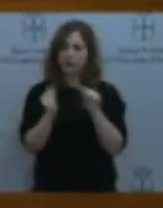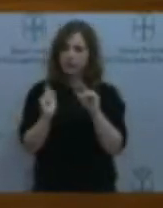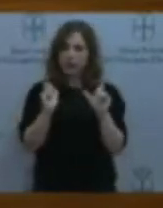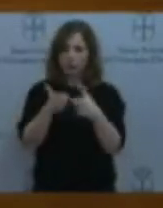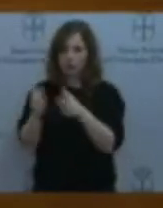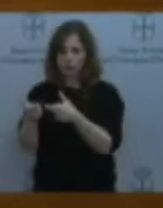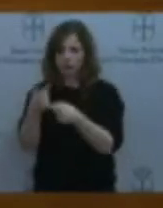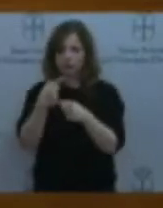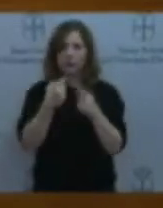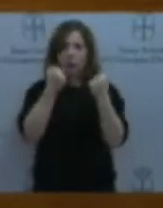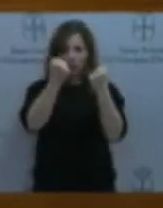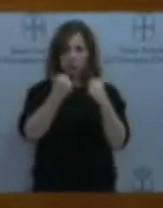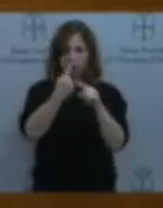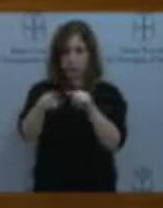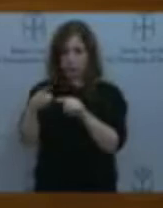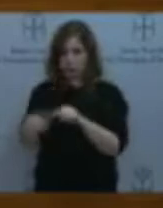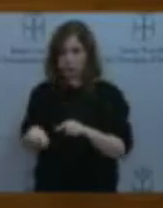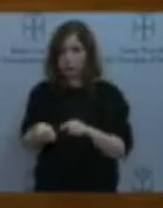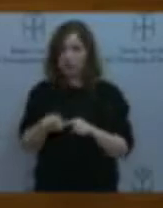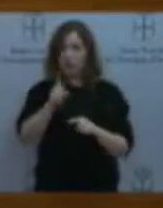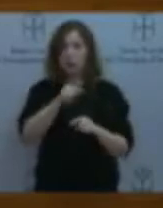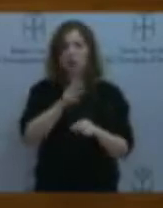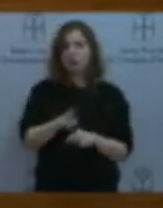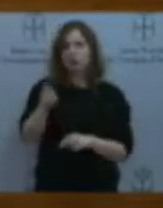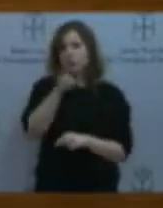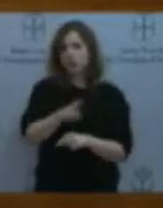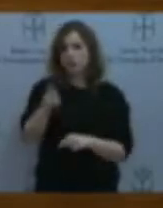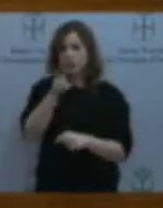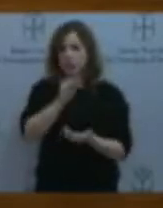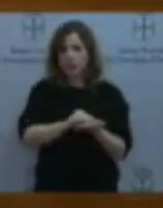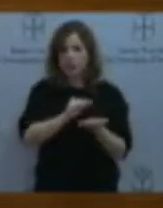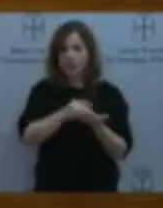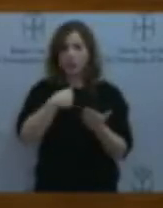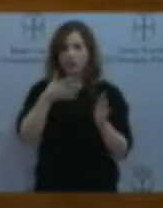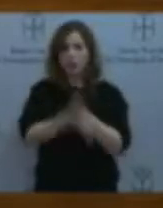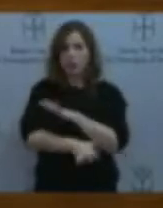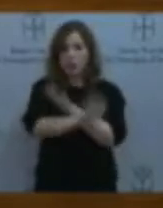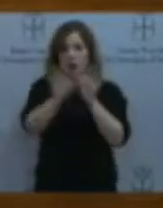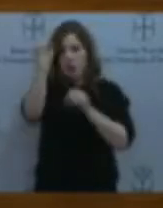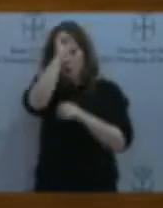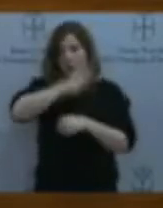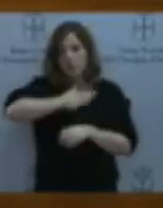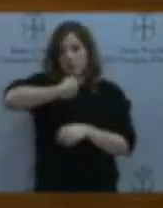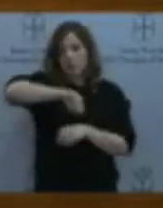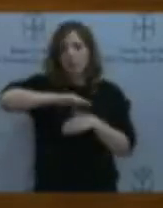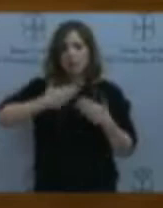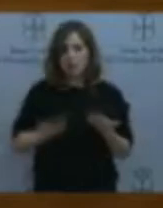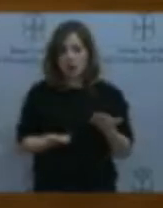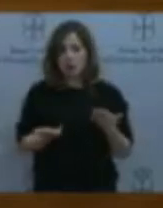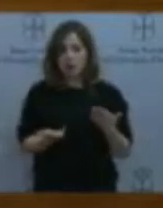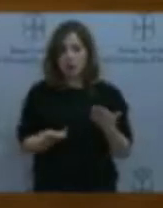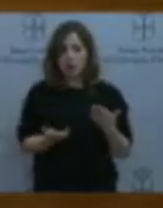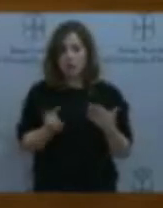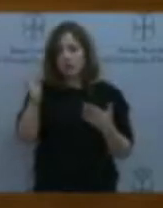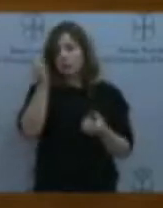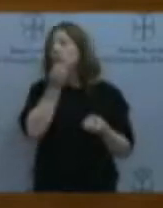expertos y en reiteradas ocasiones he dejado clara cuál es la posición que nosotros tenemos. Hemos dejado claro que el problema de